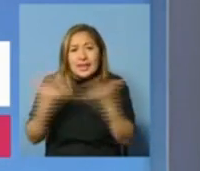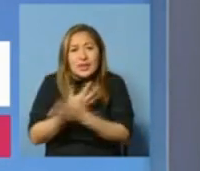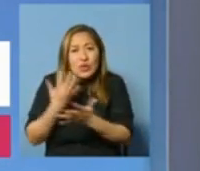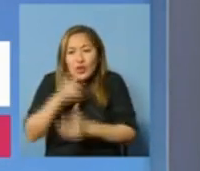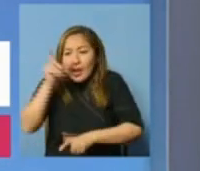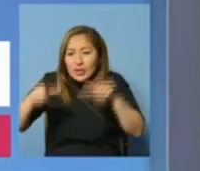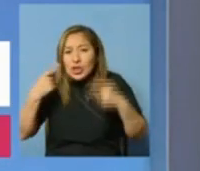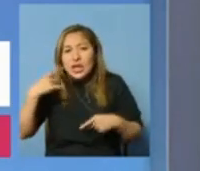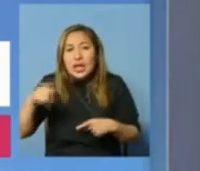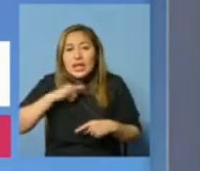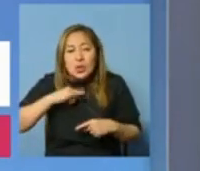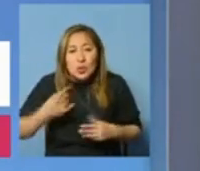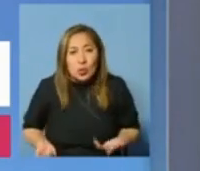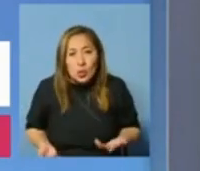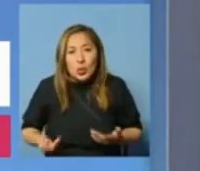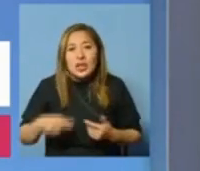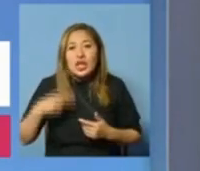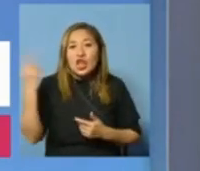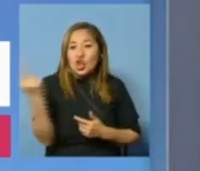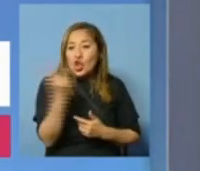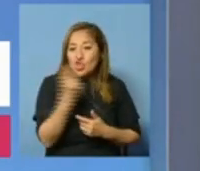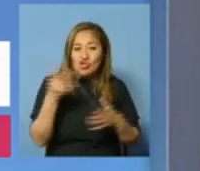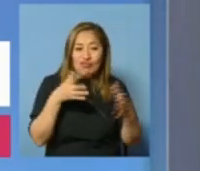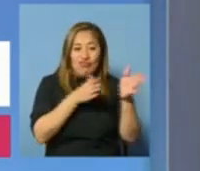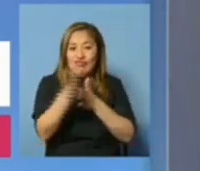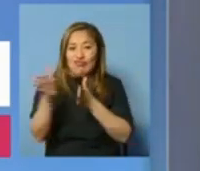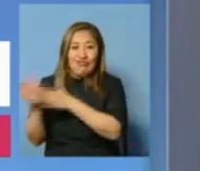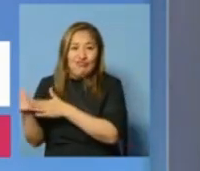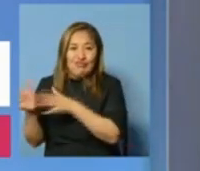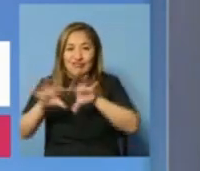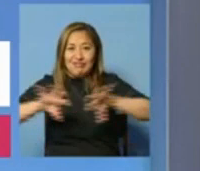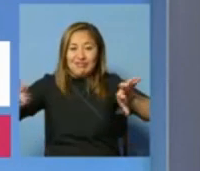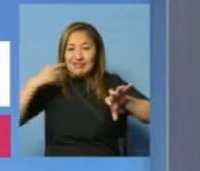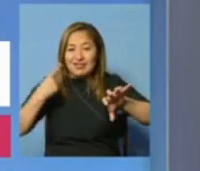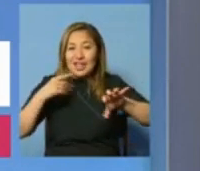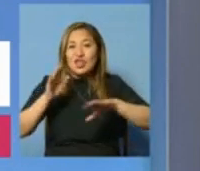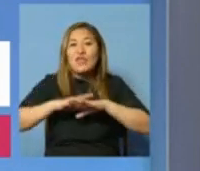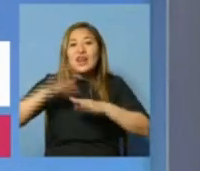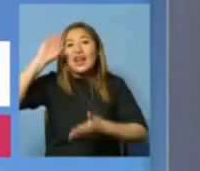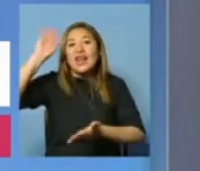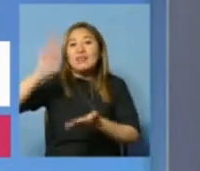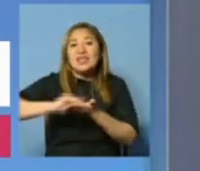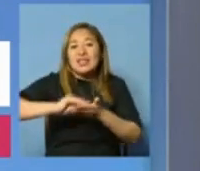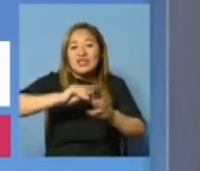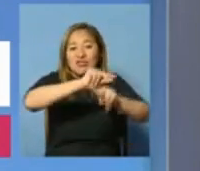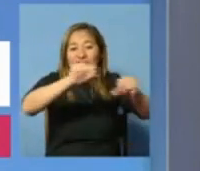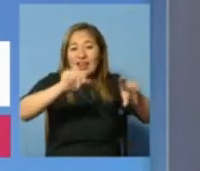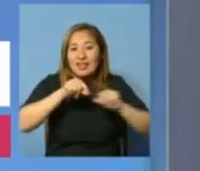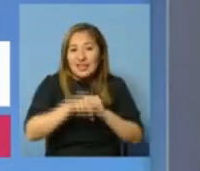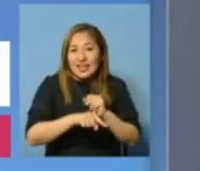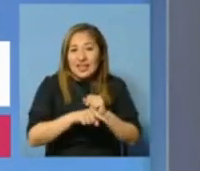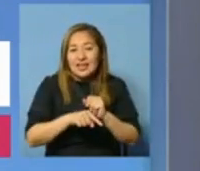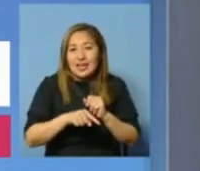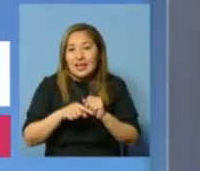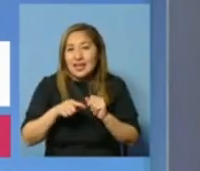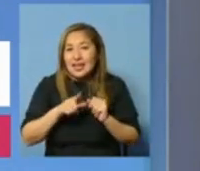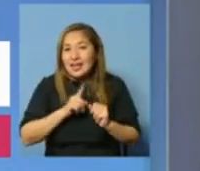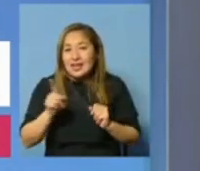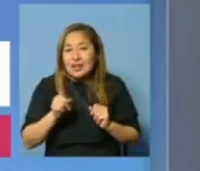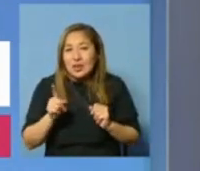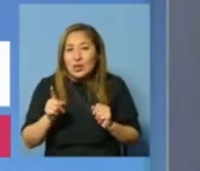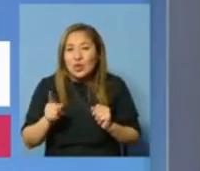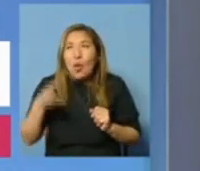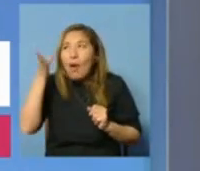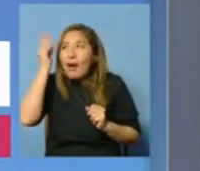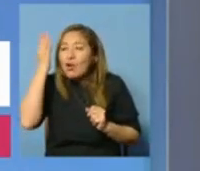los jujeños tuvieron que ver con estos dos ministerios. En lo que era la administración de la tierra, nosotros, si